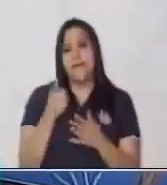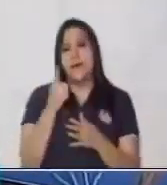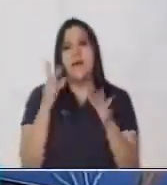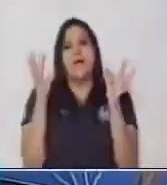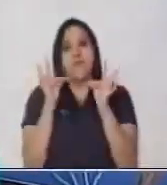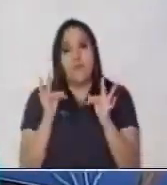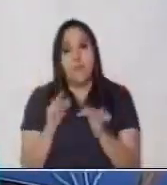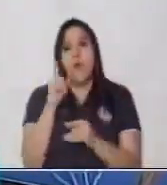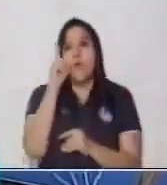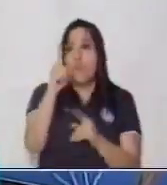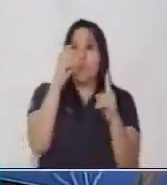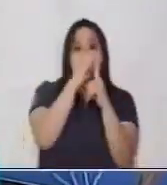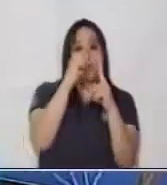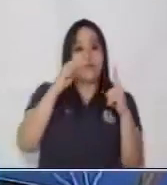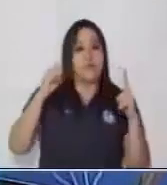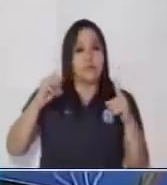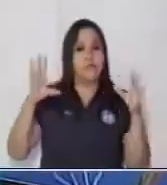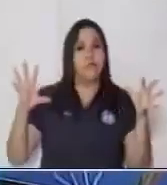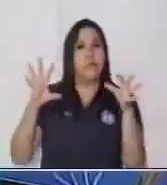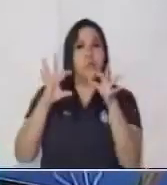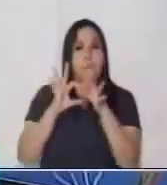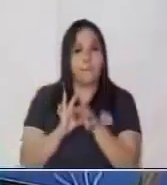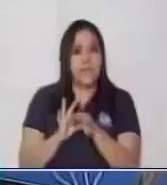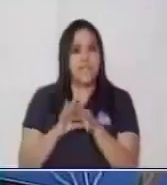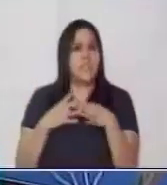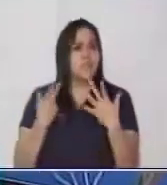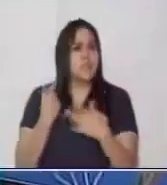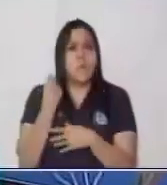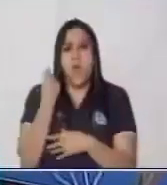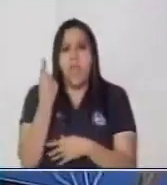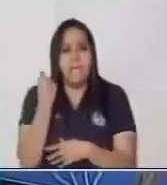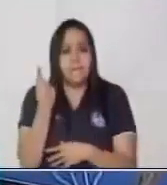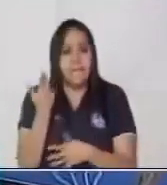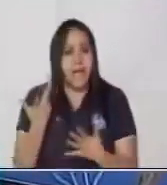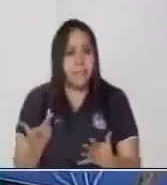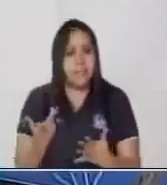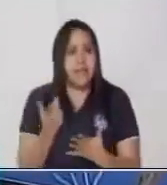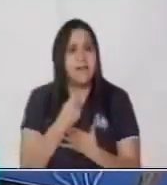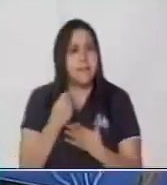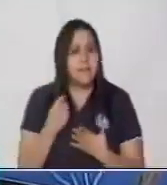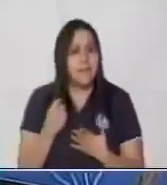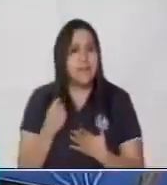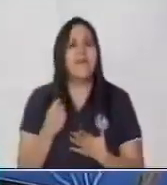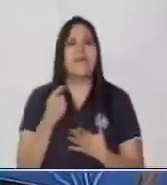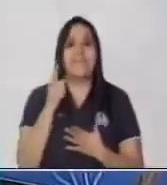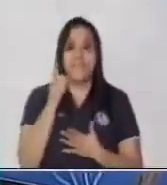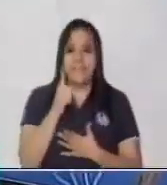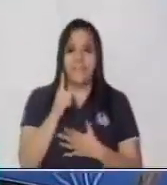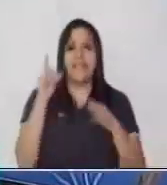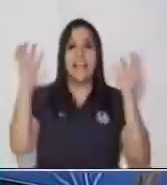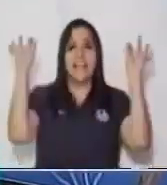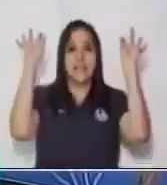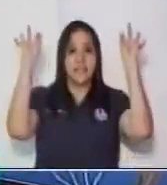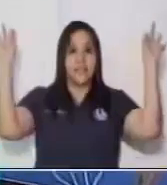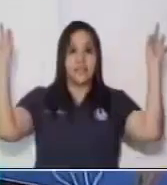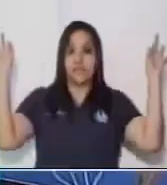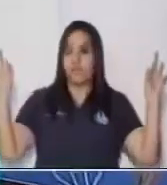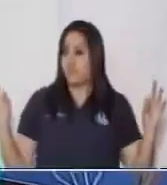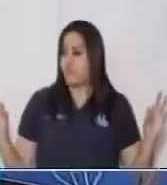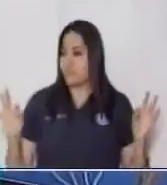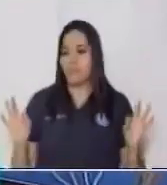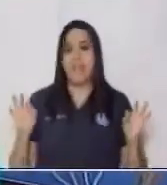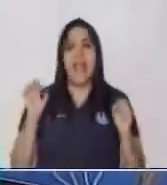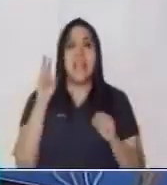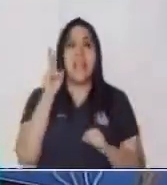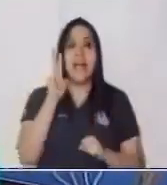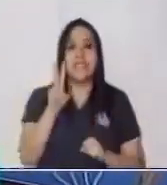una oración. Lo que nos corresponde en este momento es encerrar las dos proposiciones, ya que